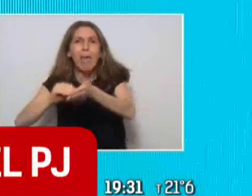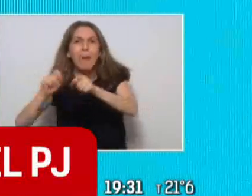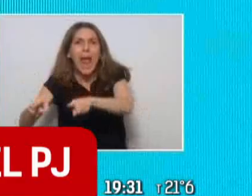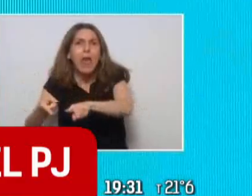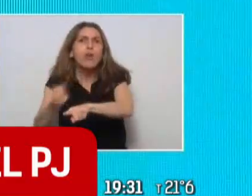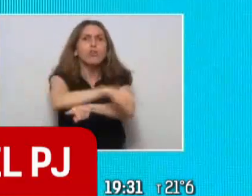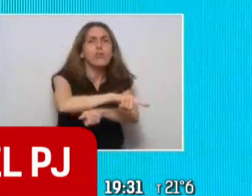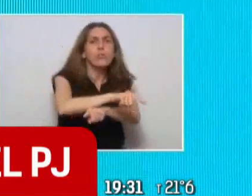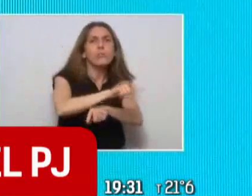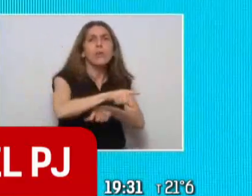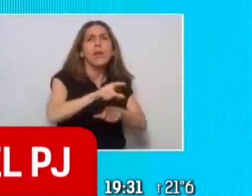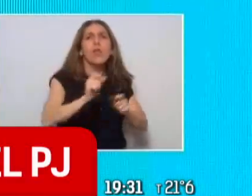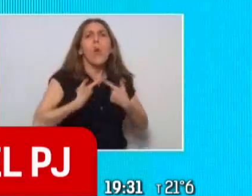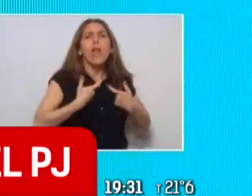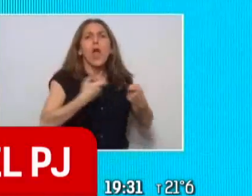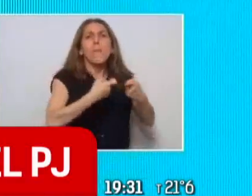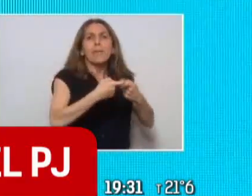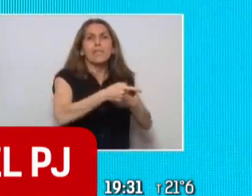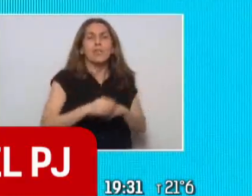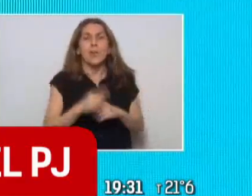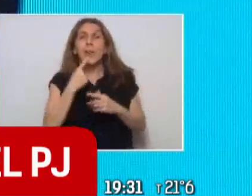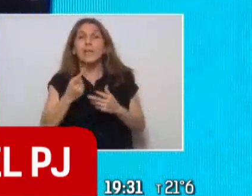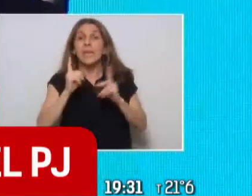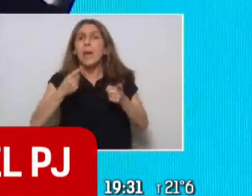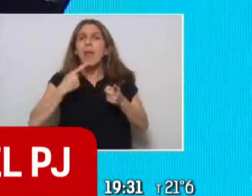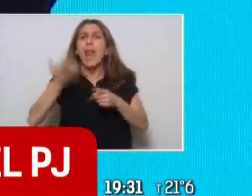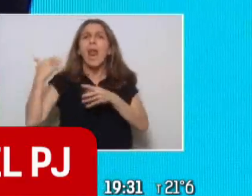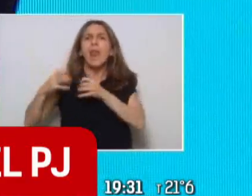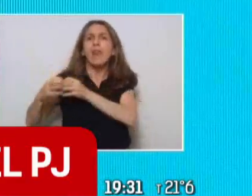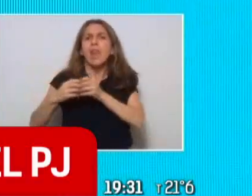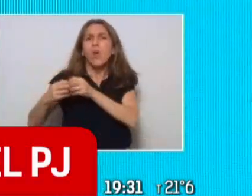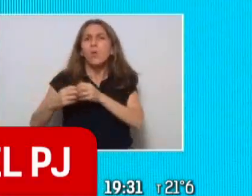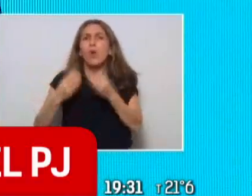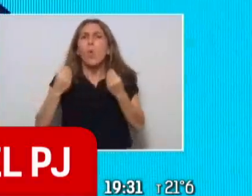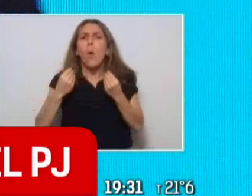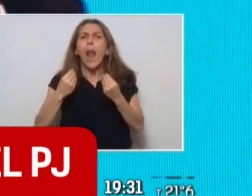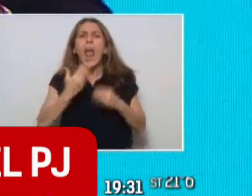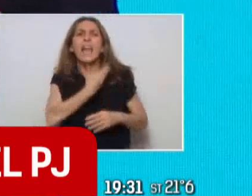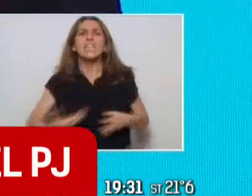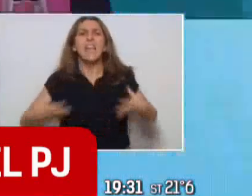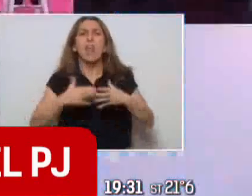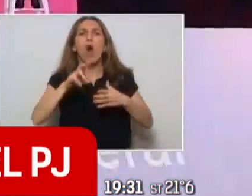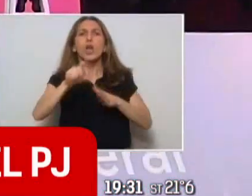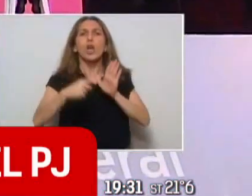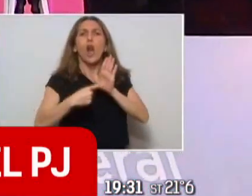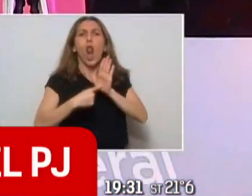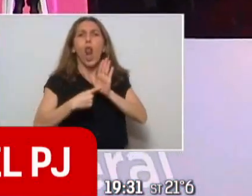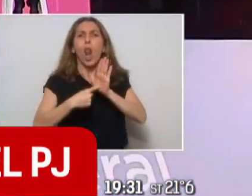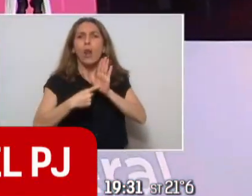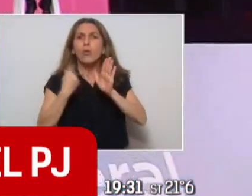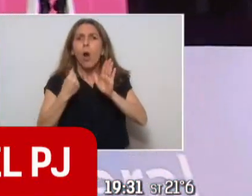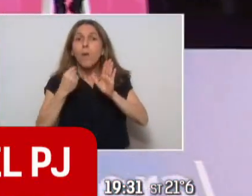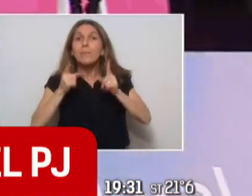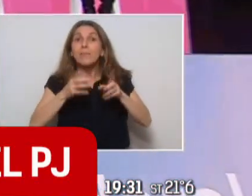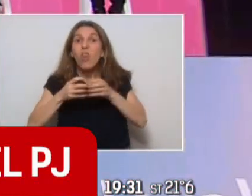como empresarios? La discusión era también cuál es el rol del Estado en ese debate.